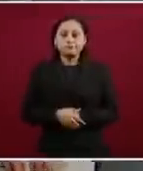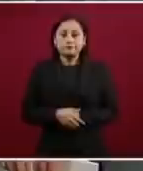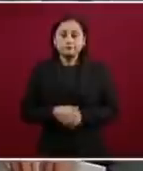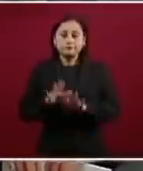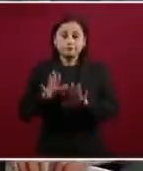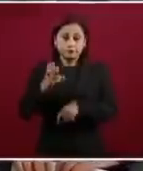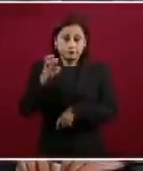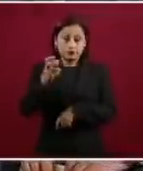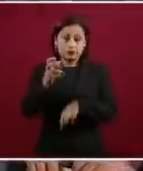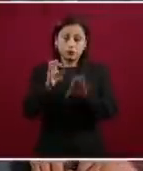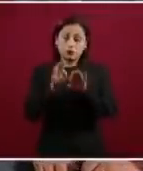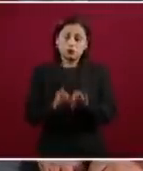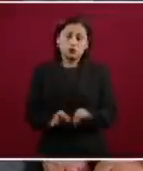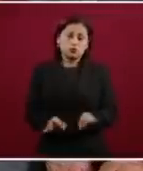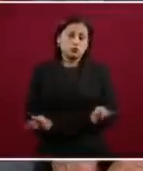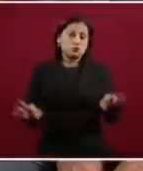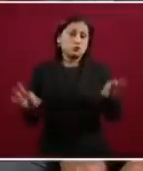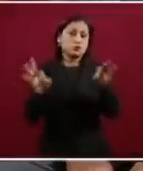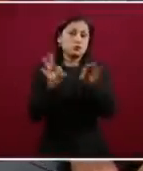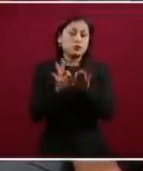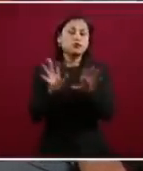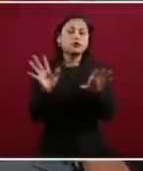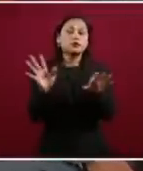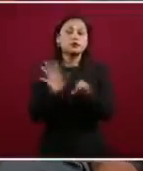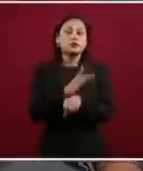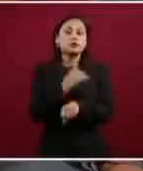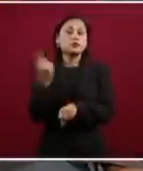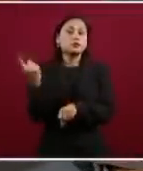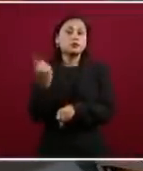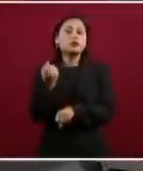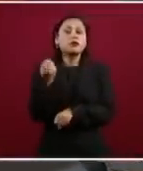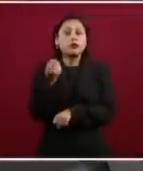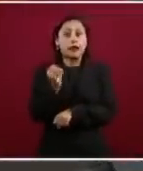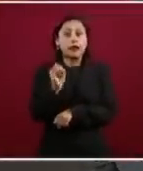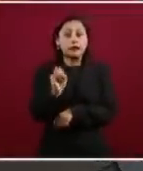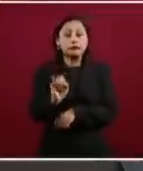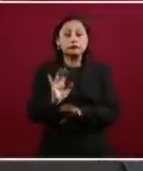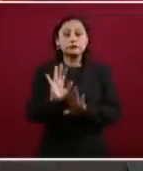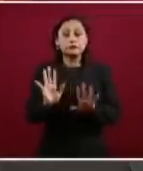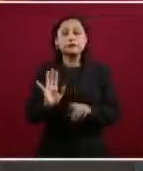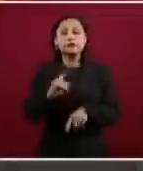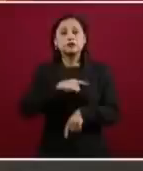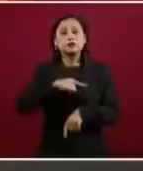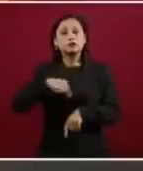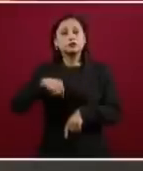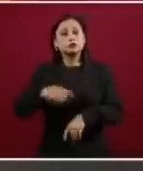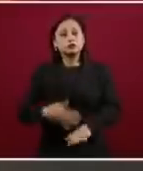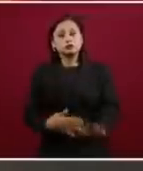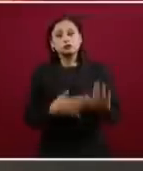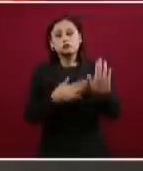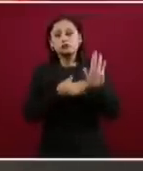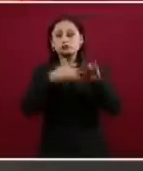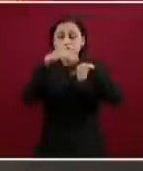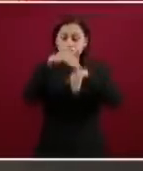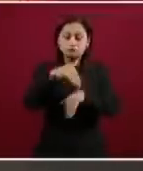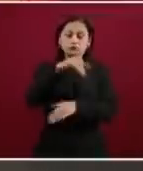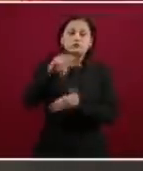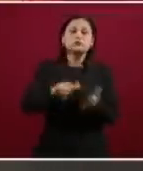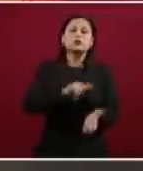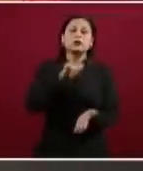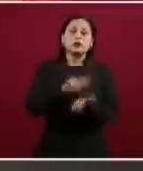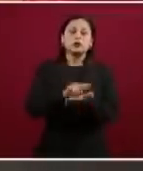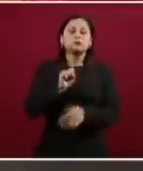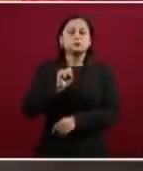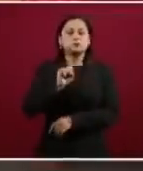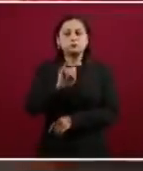porque se está cumpliendo no solo con lo que establece la ley,